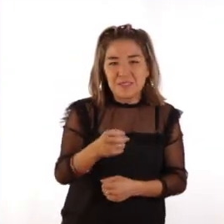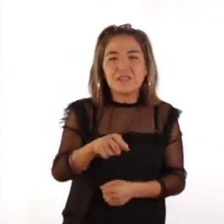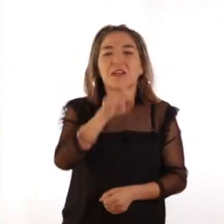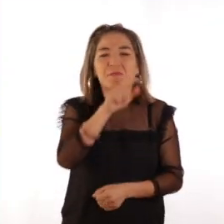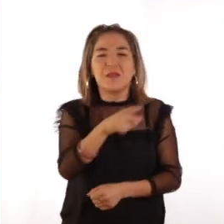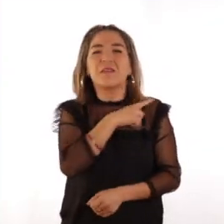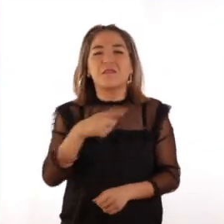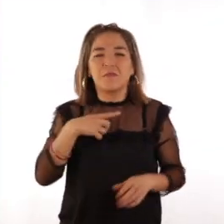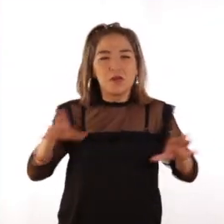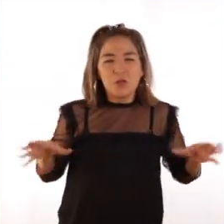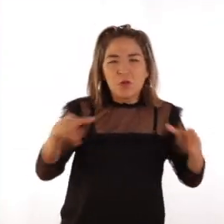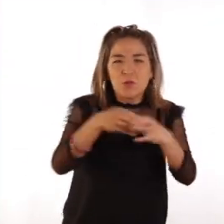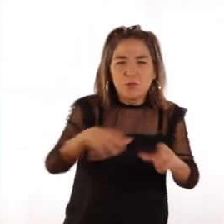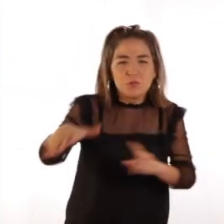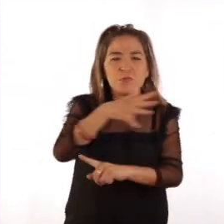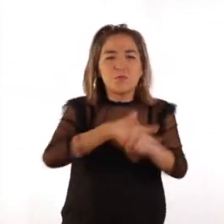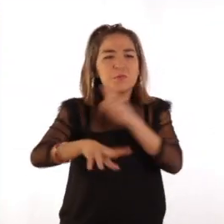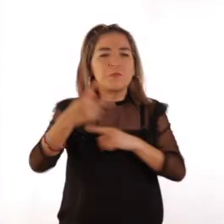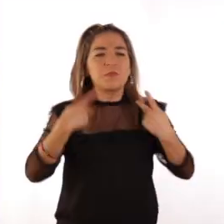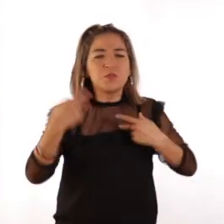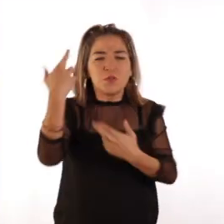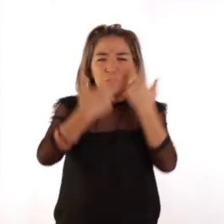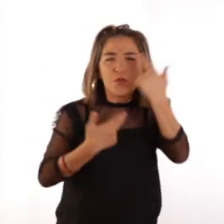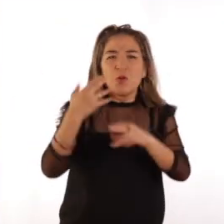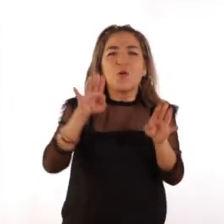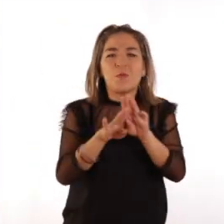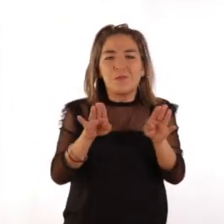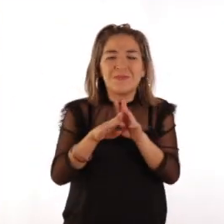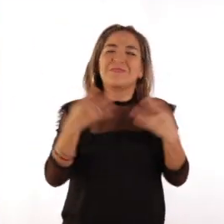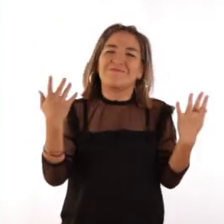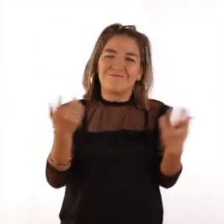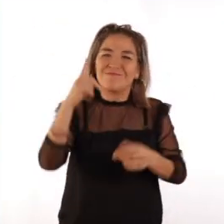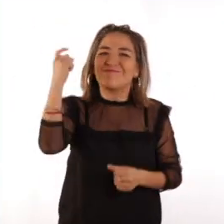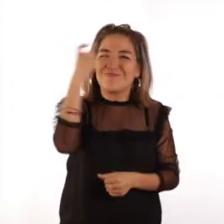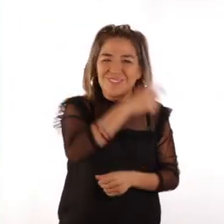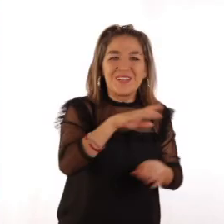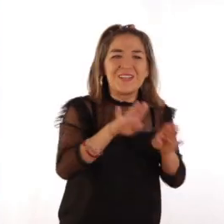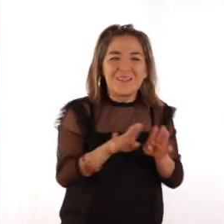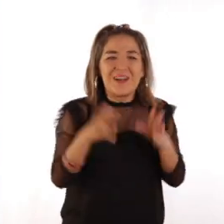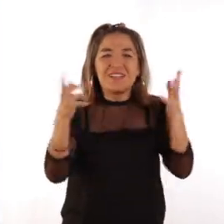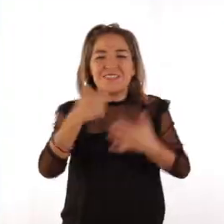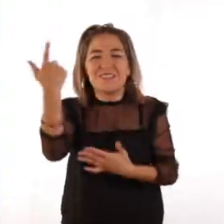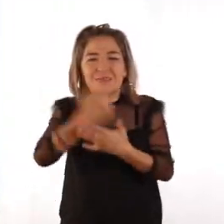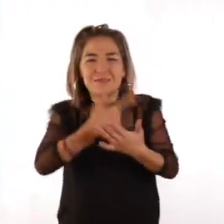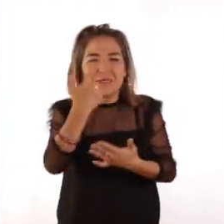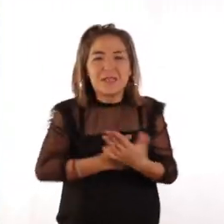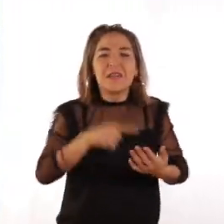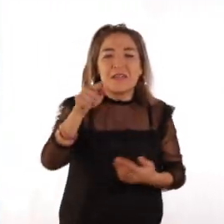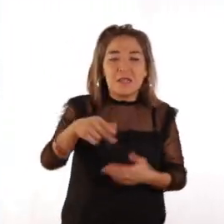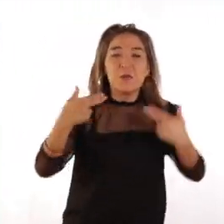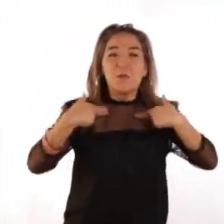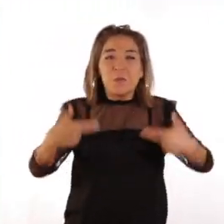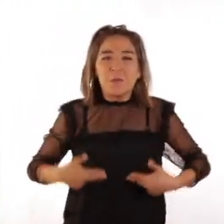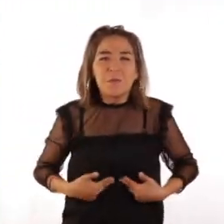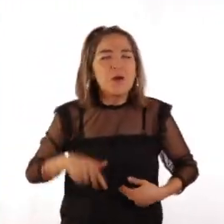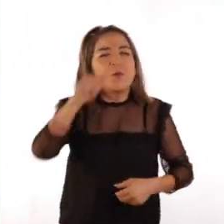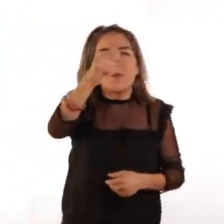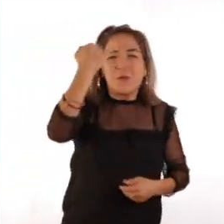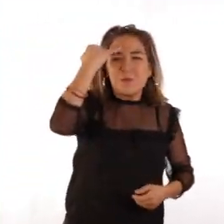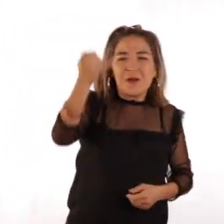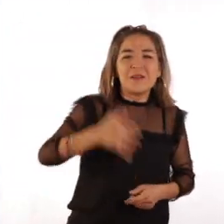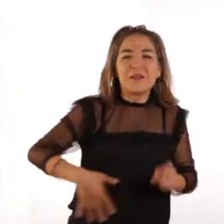Es así que analizar a una población humana resulta un reto de grandes dimensiones. Y si es así para